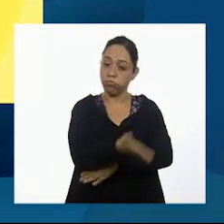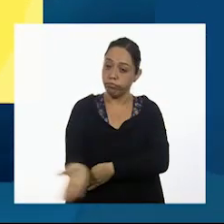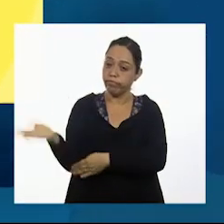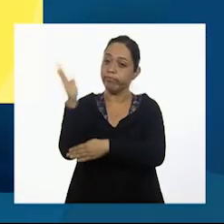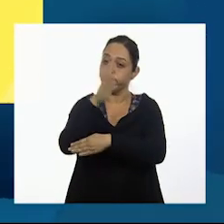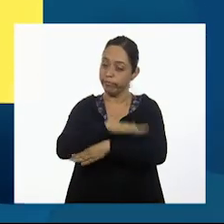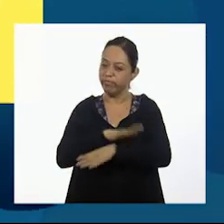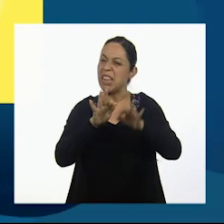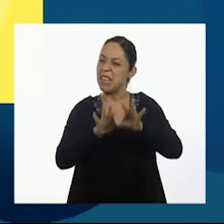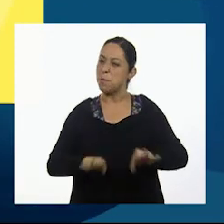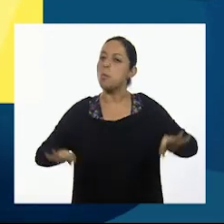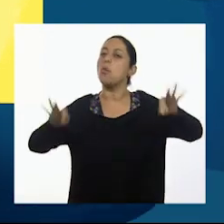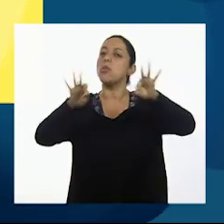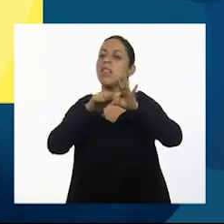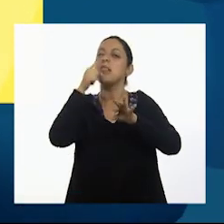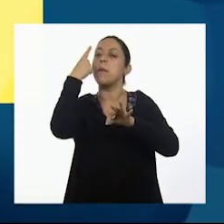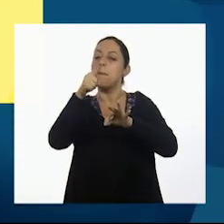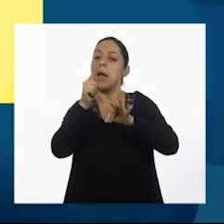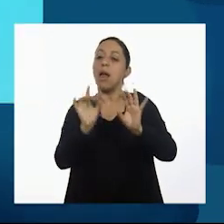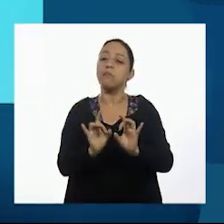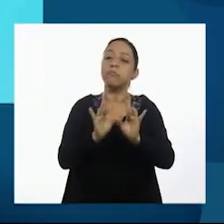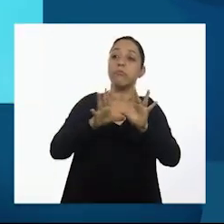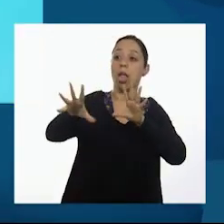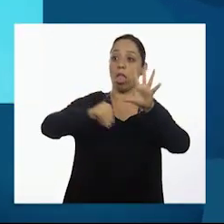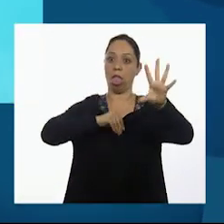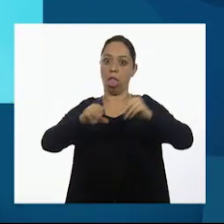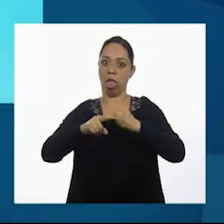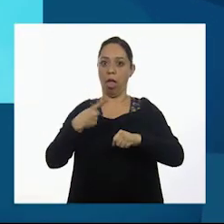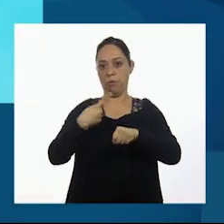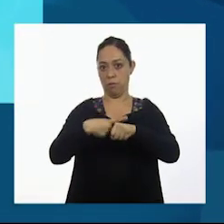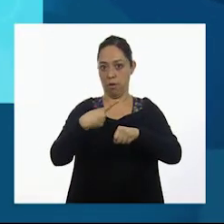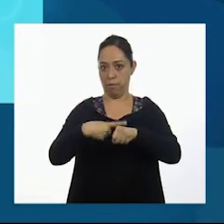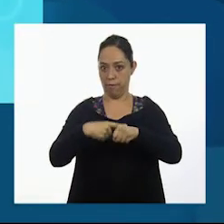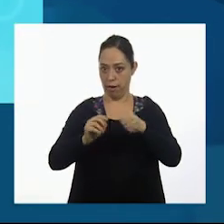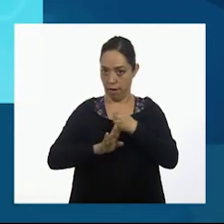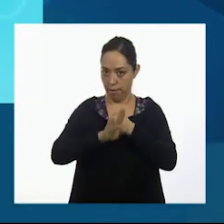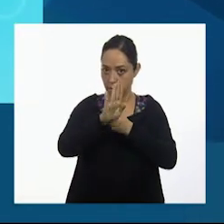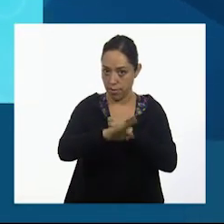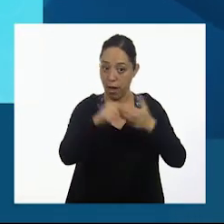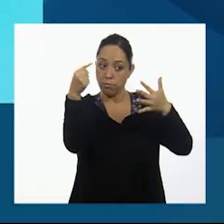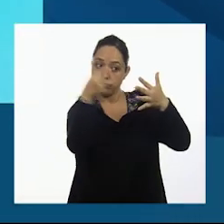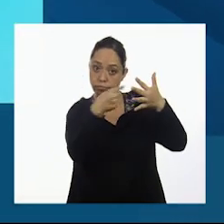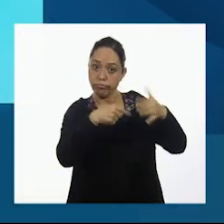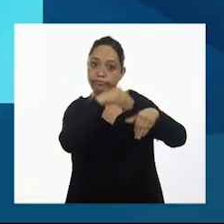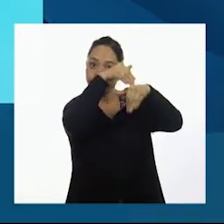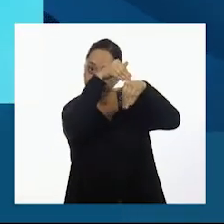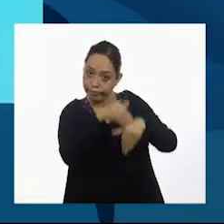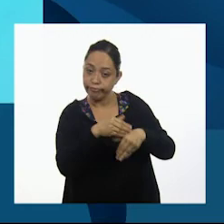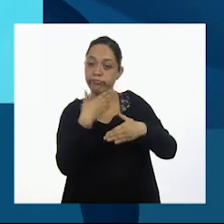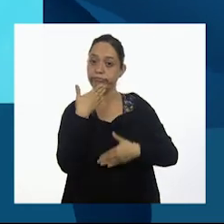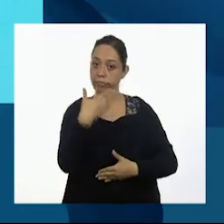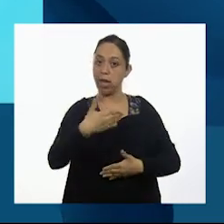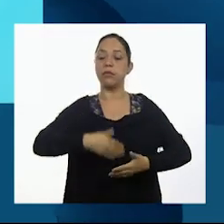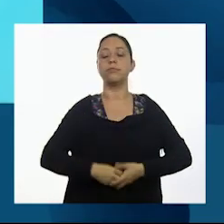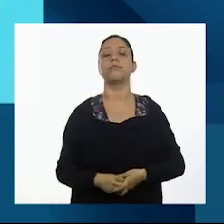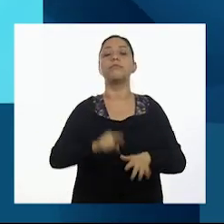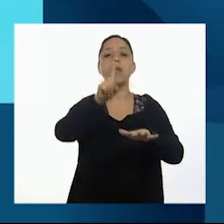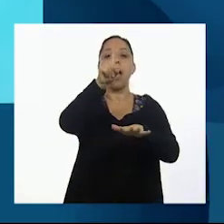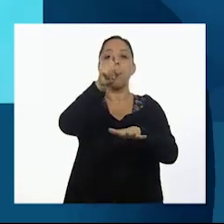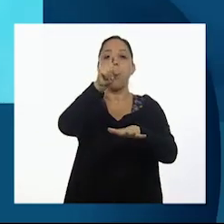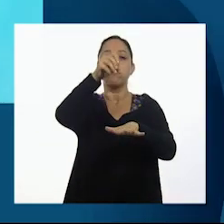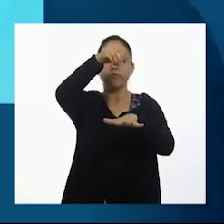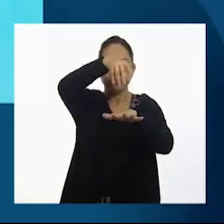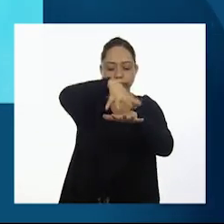es importante para prevenir cualquier enfermedad. Sigue estos pasos para hacerlo correctamente. Moja